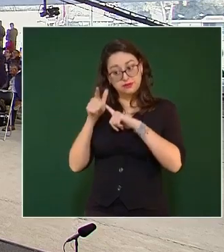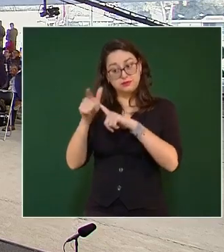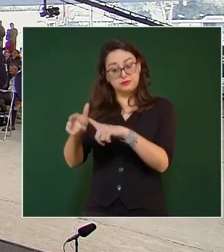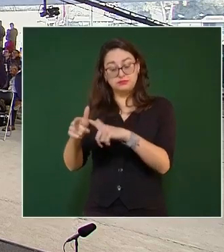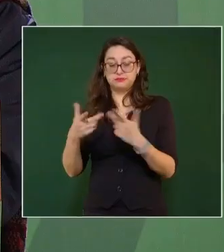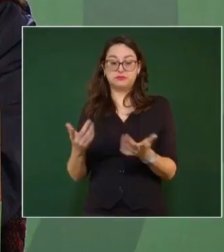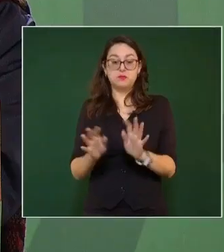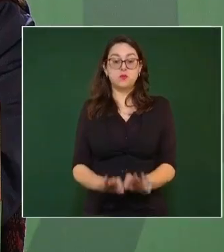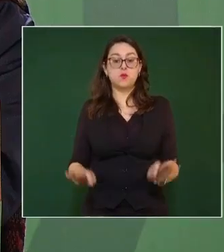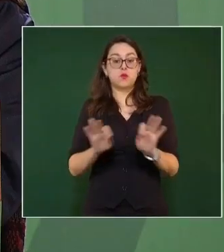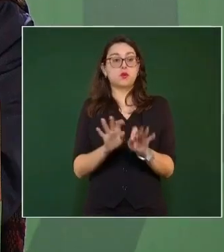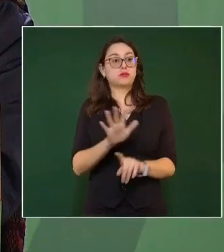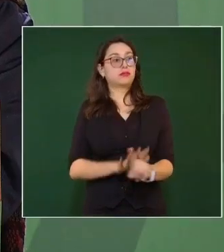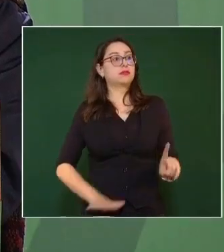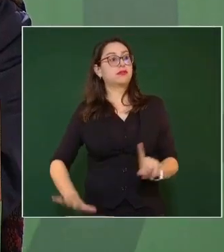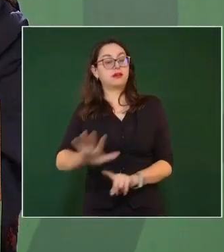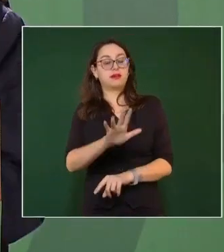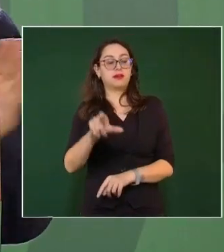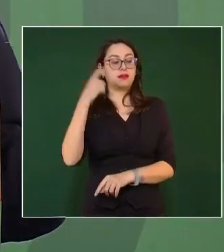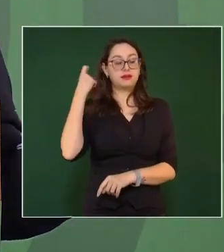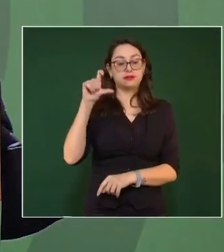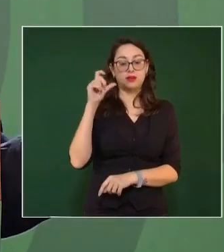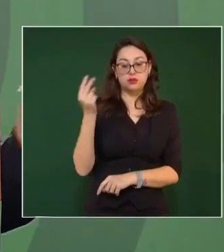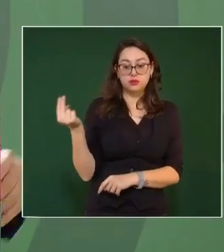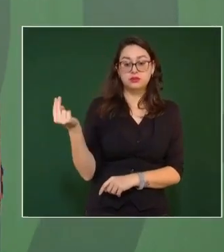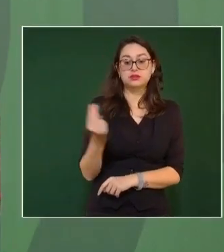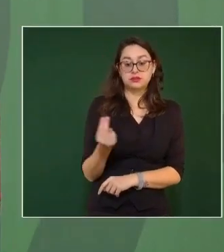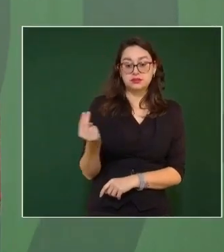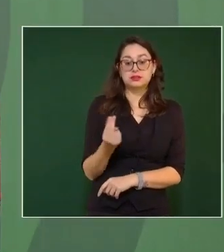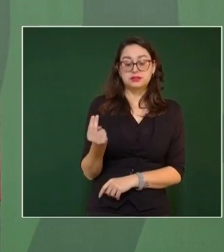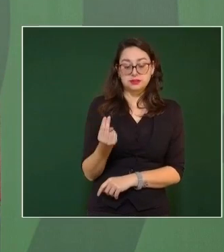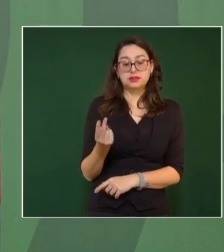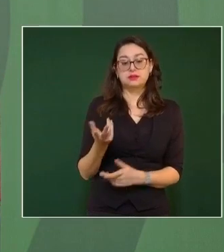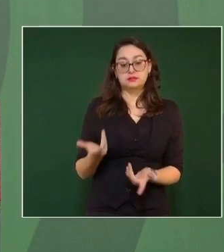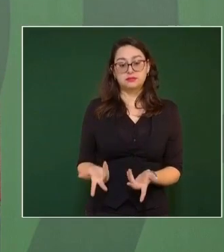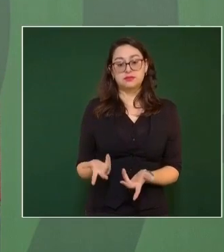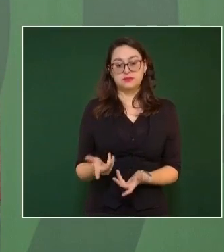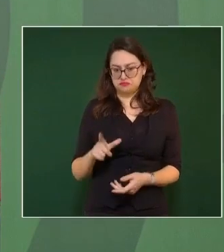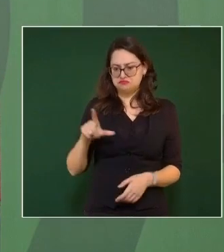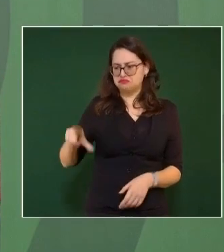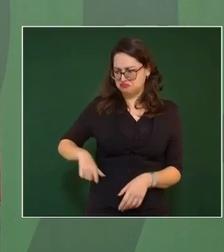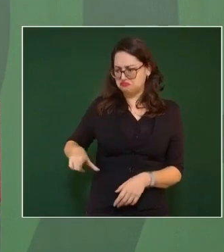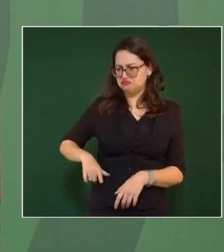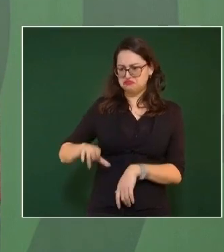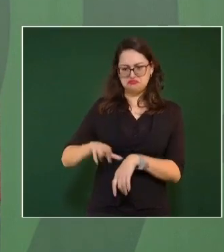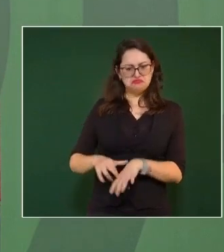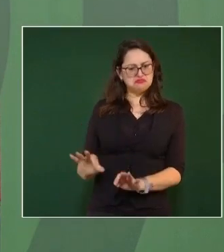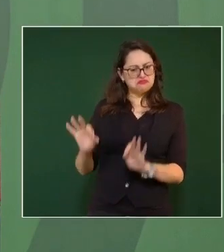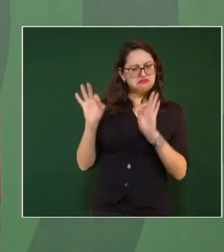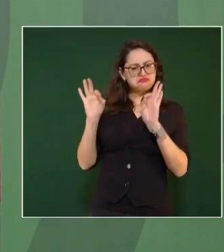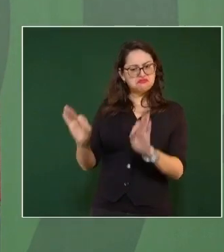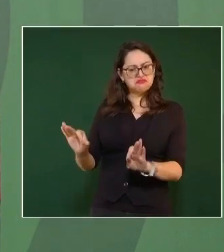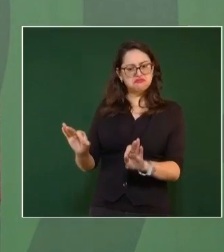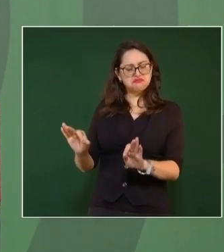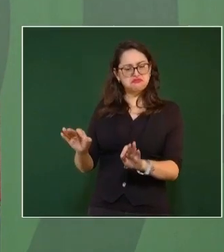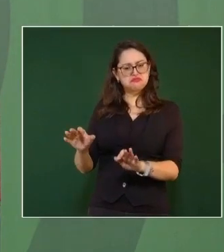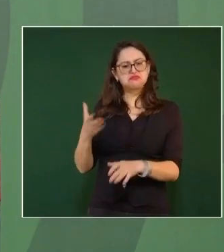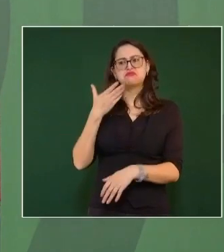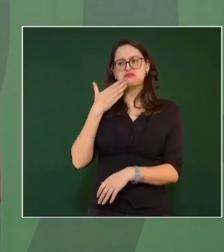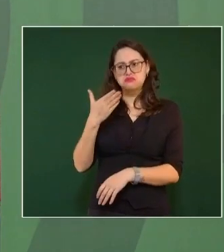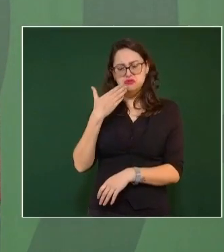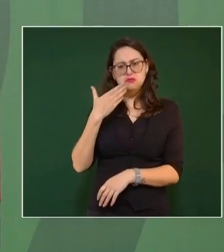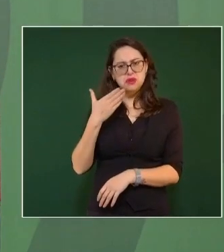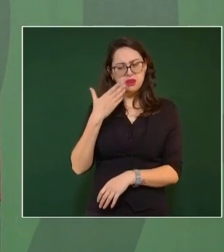pueblo de Querétaro, que lo merece. Y tienen en Querétaro un muy buen gobernador, ya lo dije,